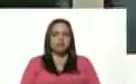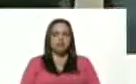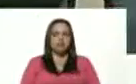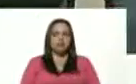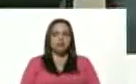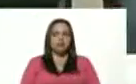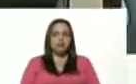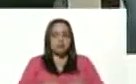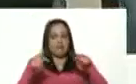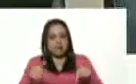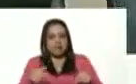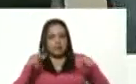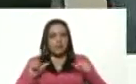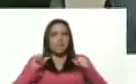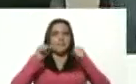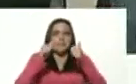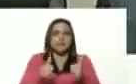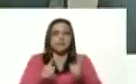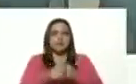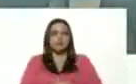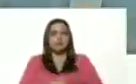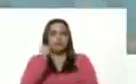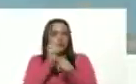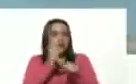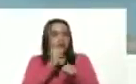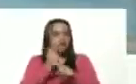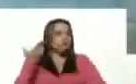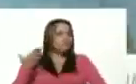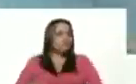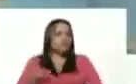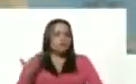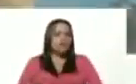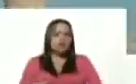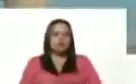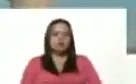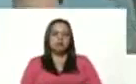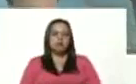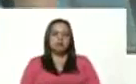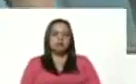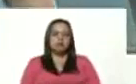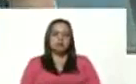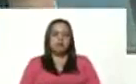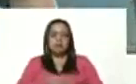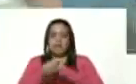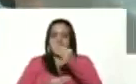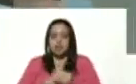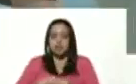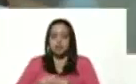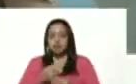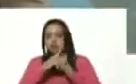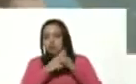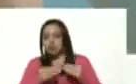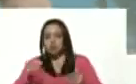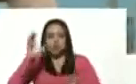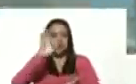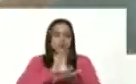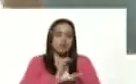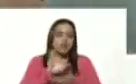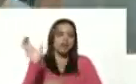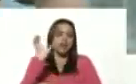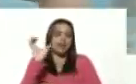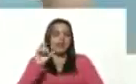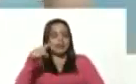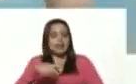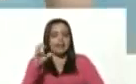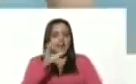aquí iniciar y arrancar estos trabajos tan importantes que se están dando en toda la ciudad de Caracas. Fíjense, aquí en